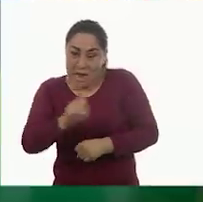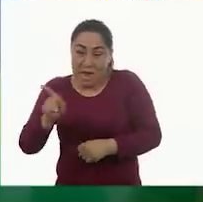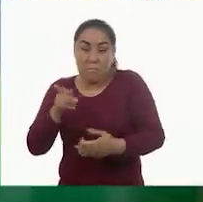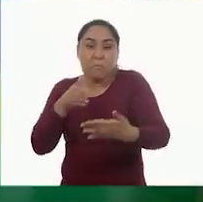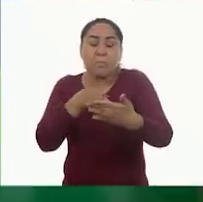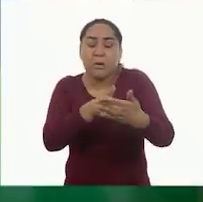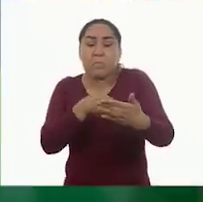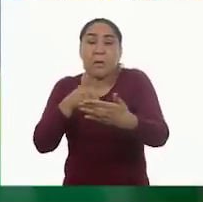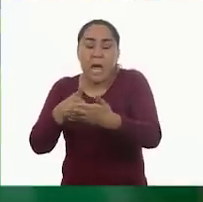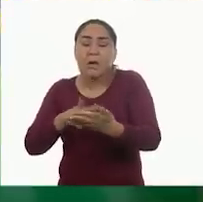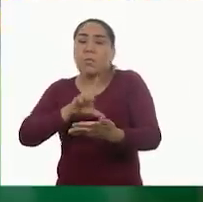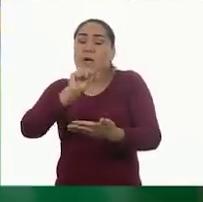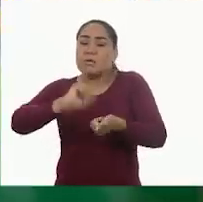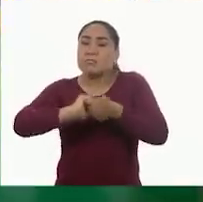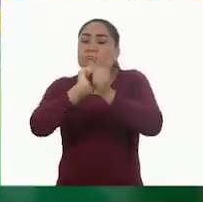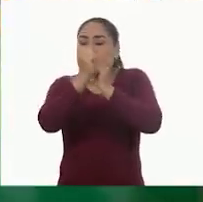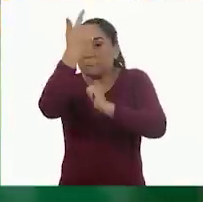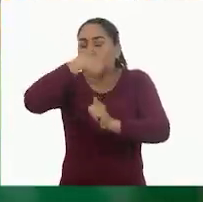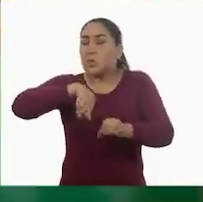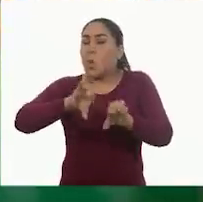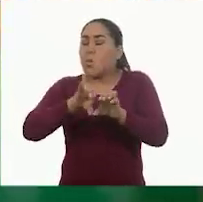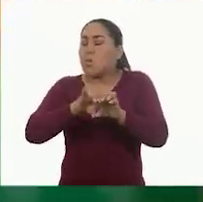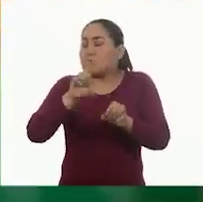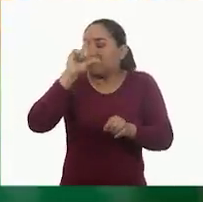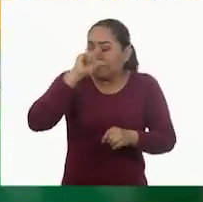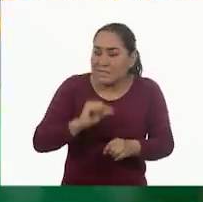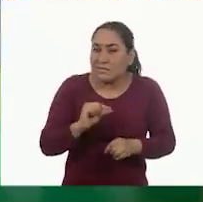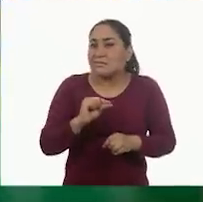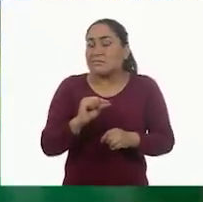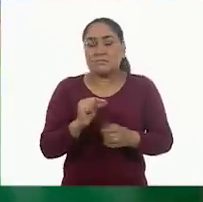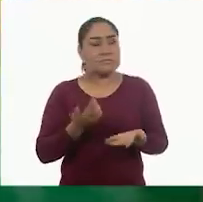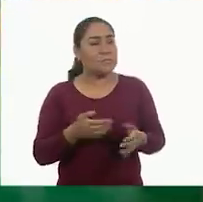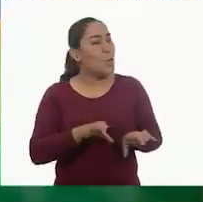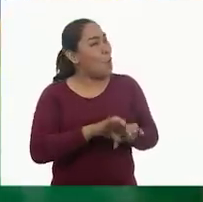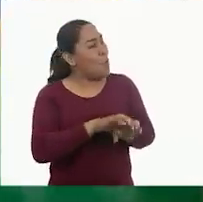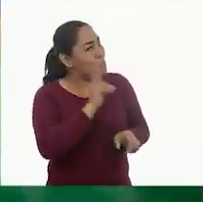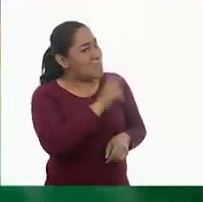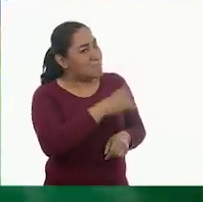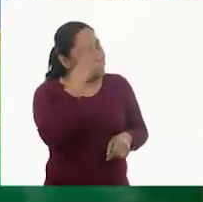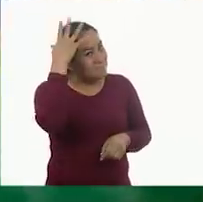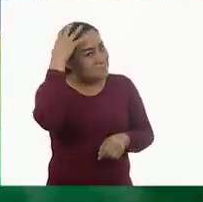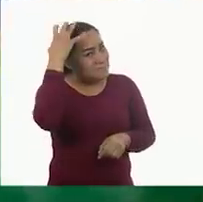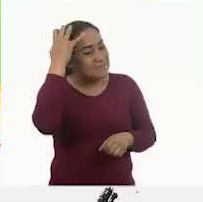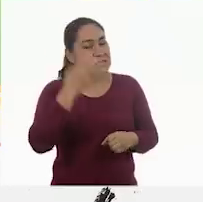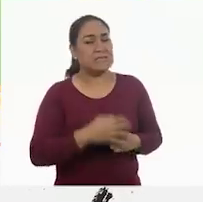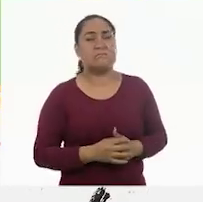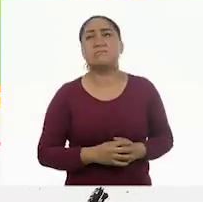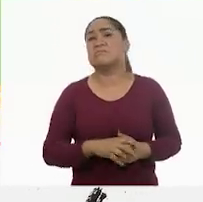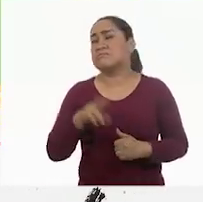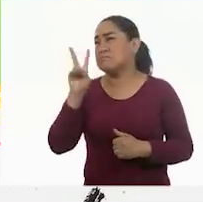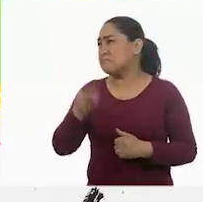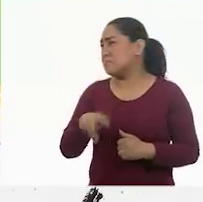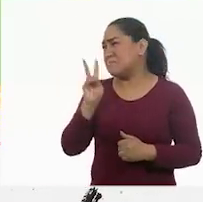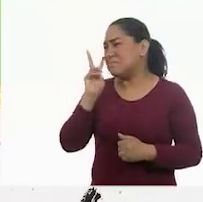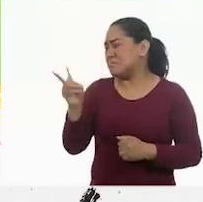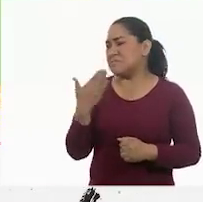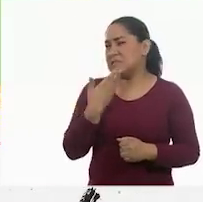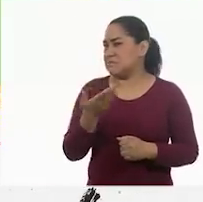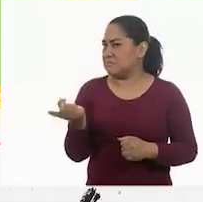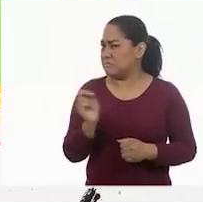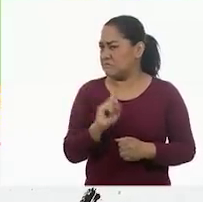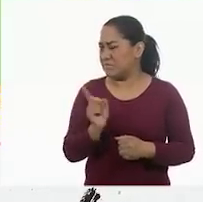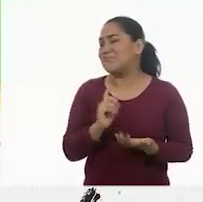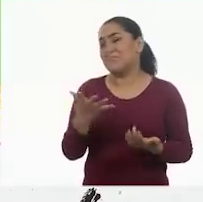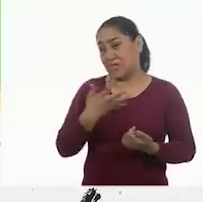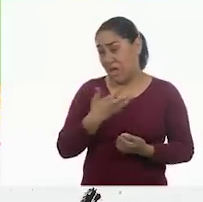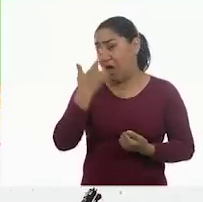ahí aumenta esa vulnerabilidad. ¿Sí? ¿Cómo ves, Panchito? Pues que no está bien eso, porque es